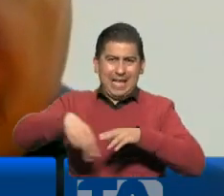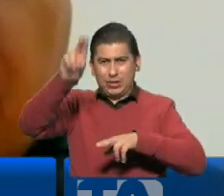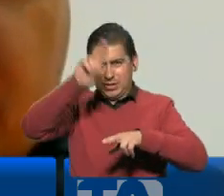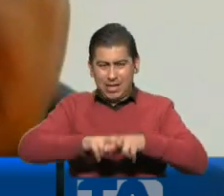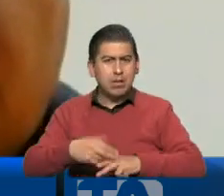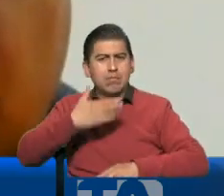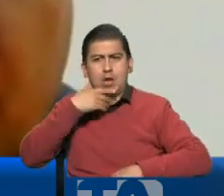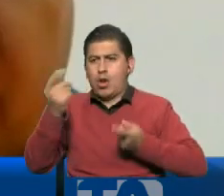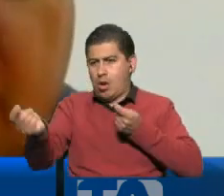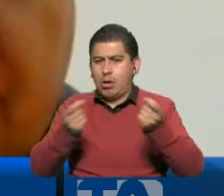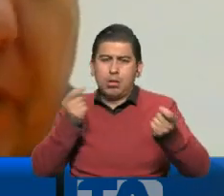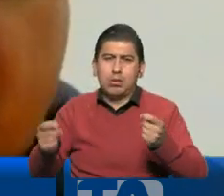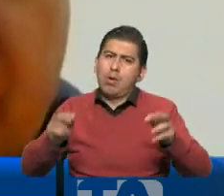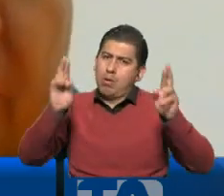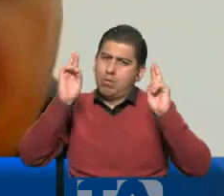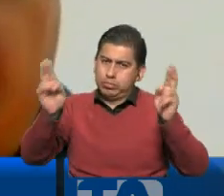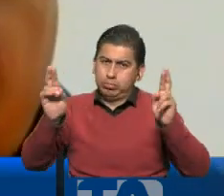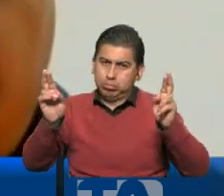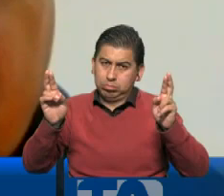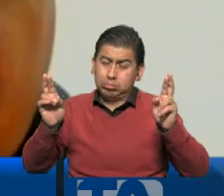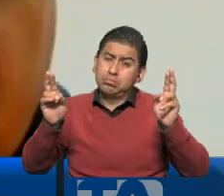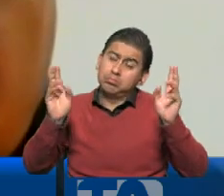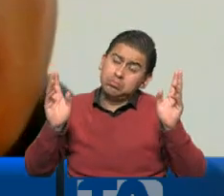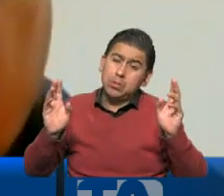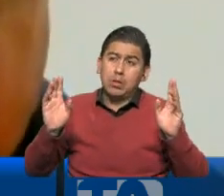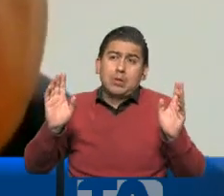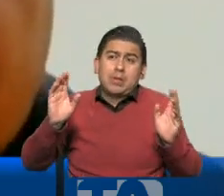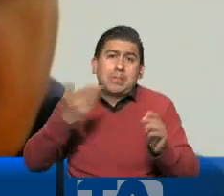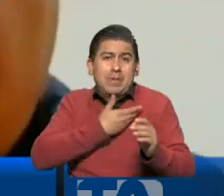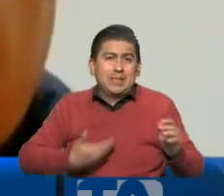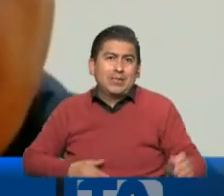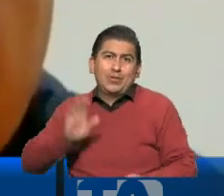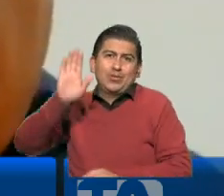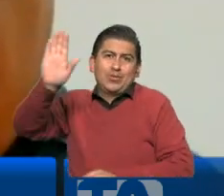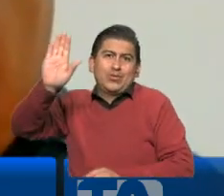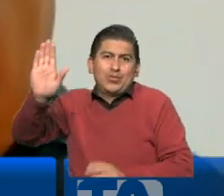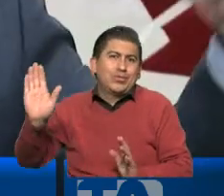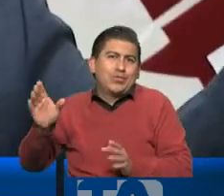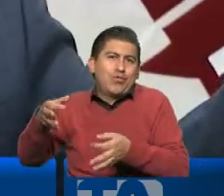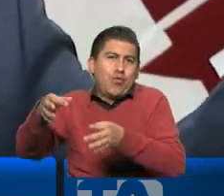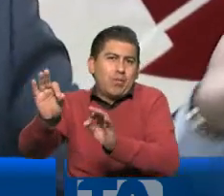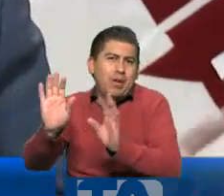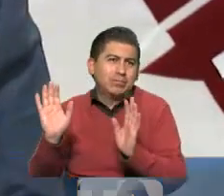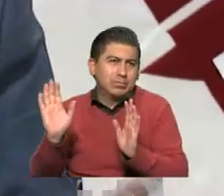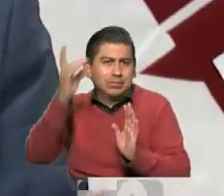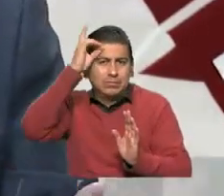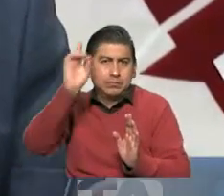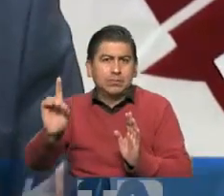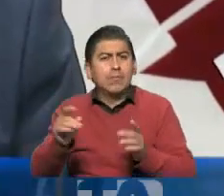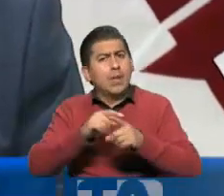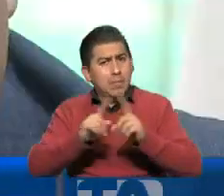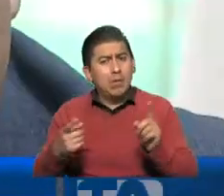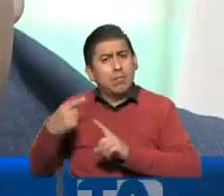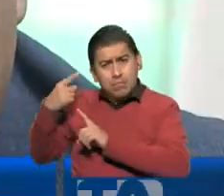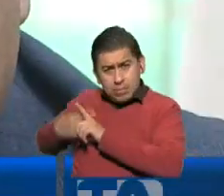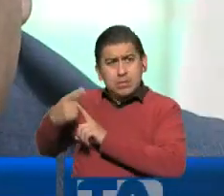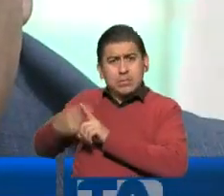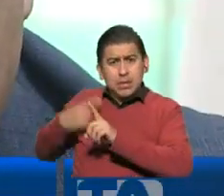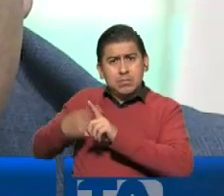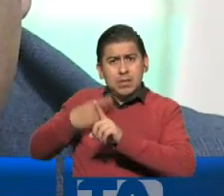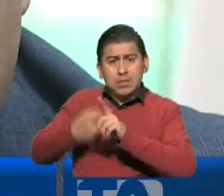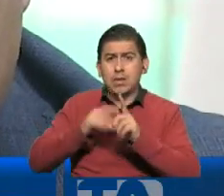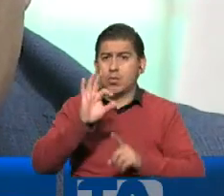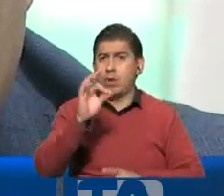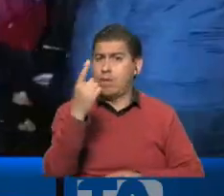excepción, pues se lo puede hacer. Pero el gobierno que venga, obviamente ya tendrá un camino recorrido. Durante estos meses, el COE Nacional, a través del